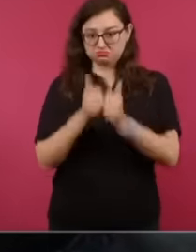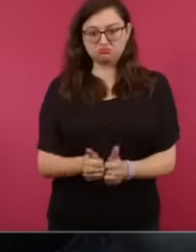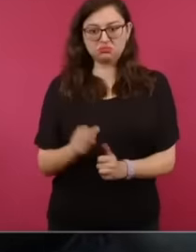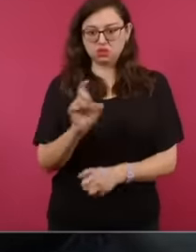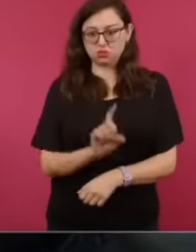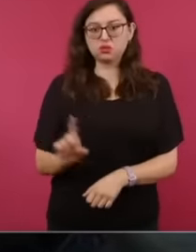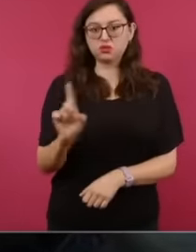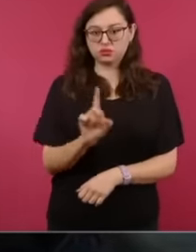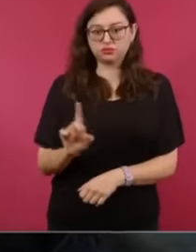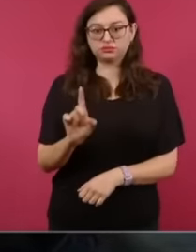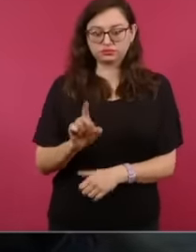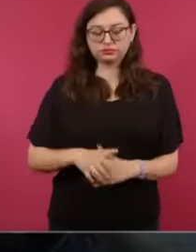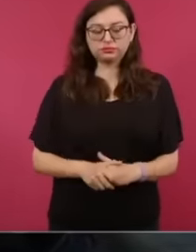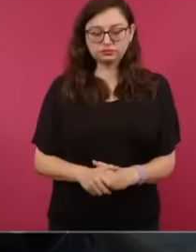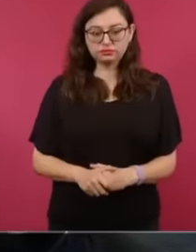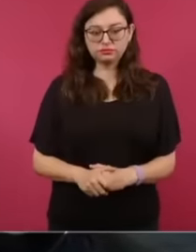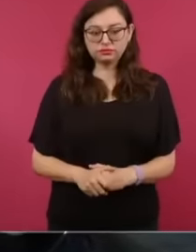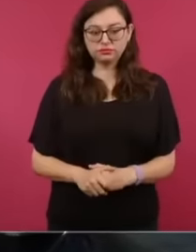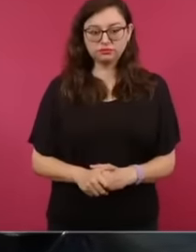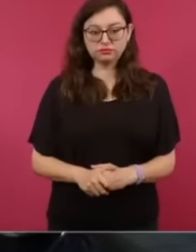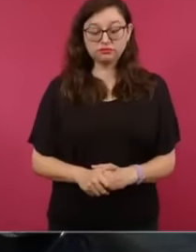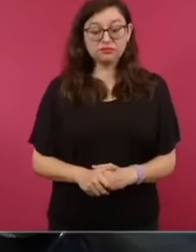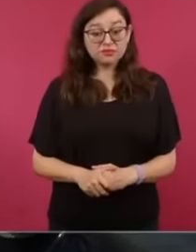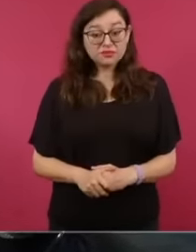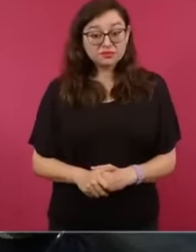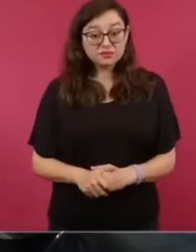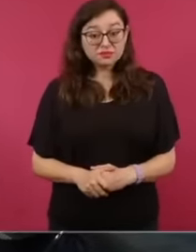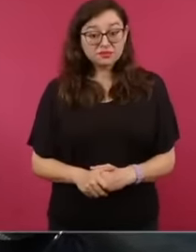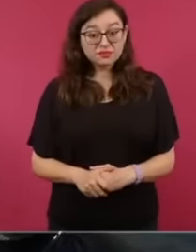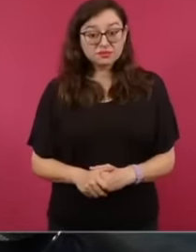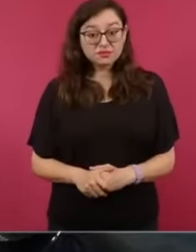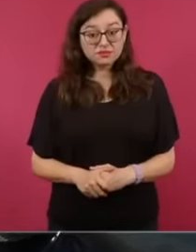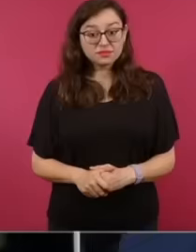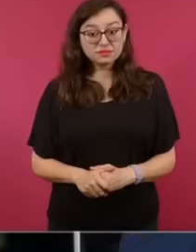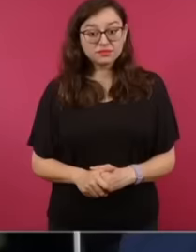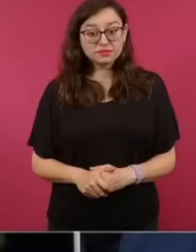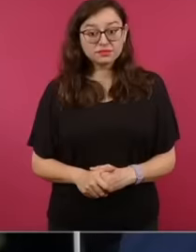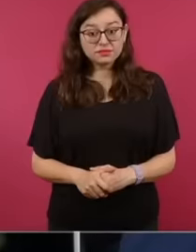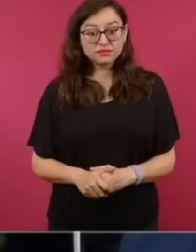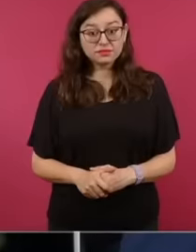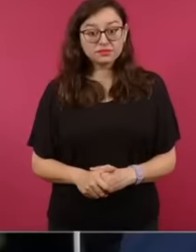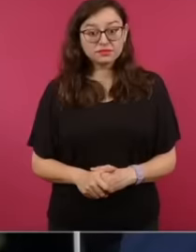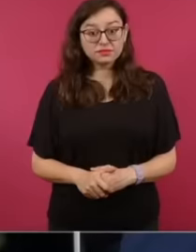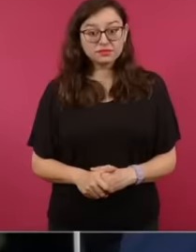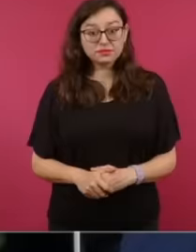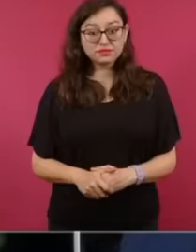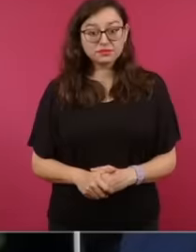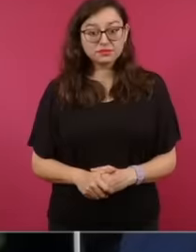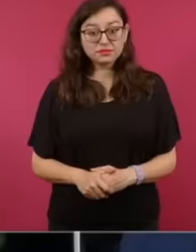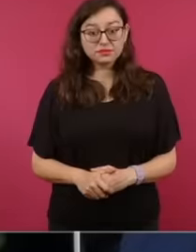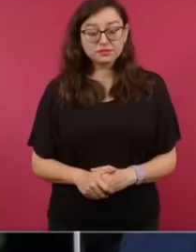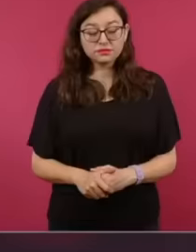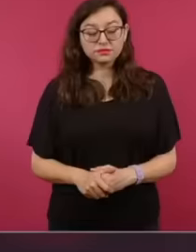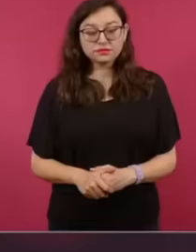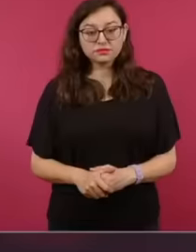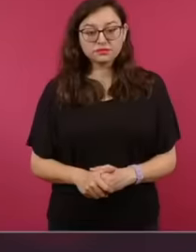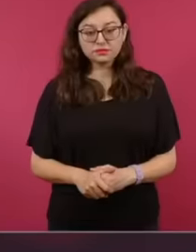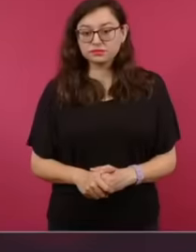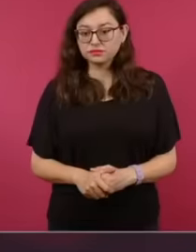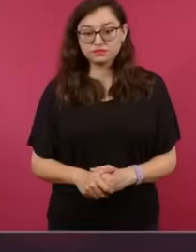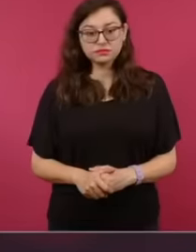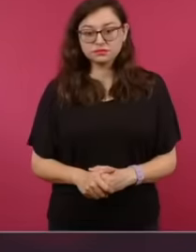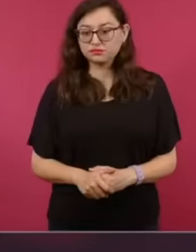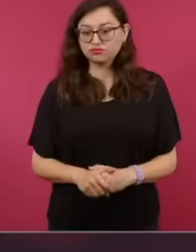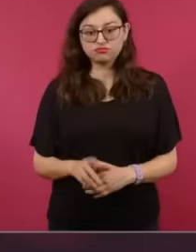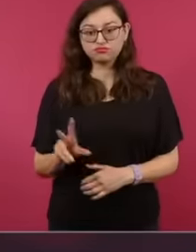estará al pendiente del desarrollo? ¿Ya no prevé salir en la noche cuando se conozcan ya los resultados? No. ¿No?